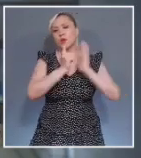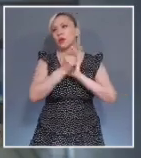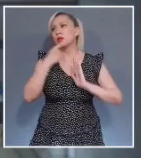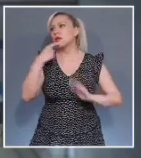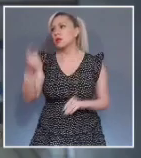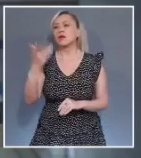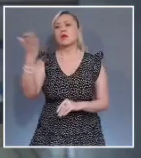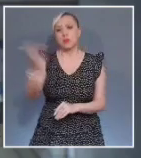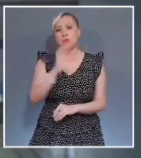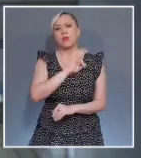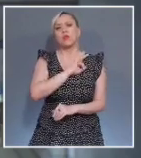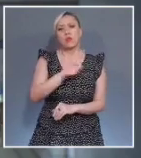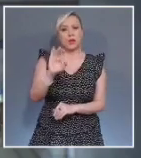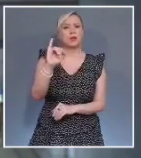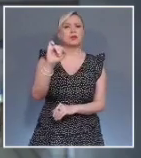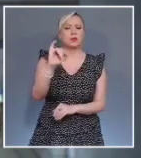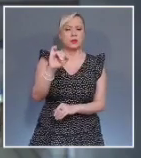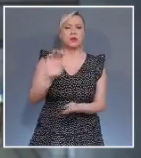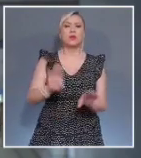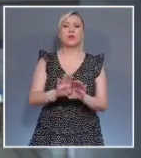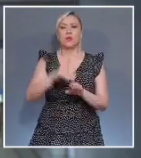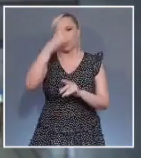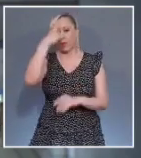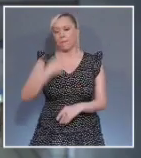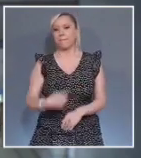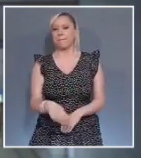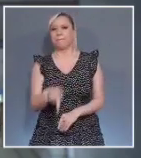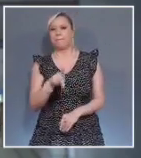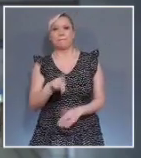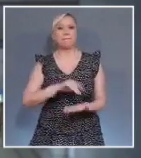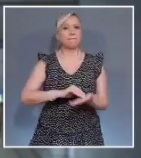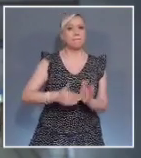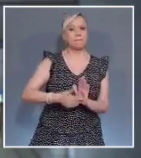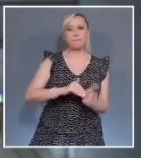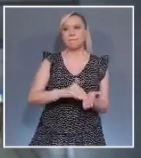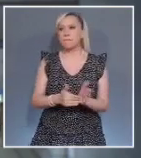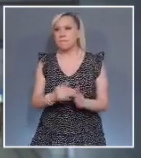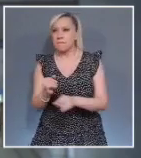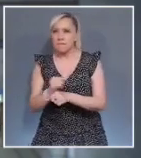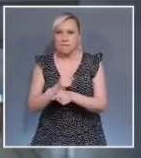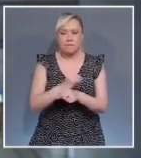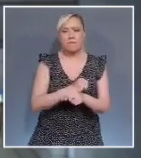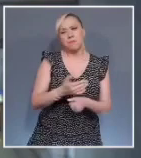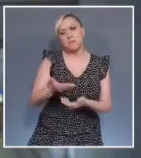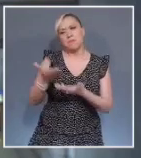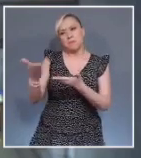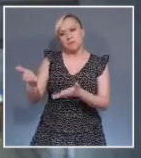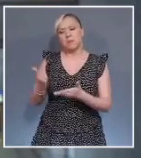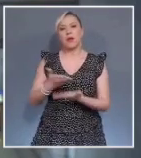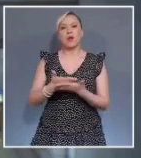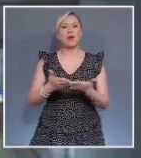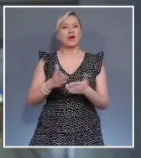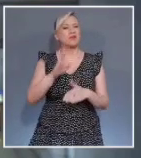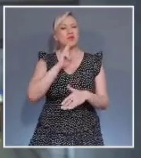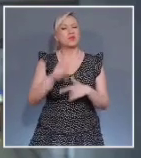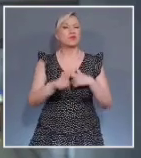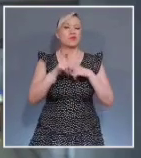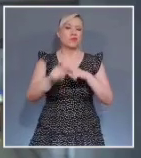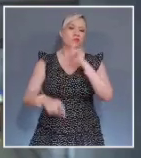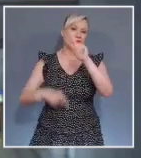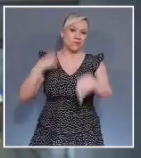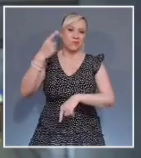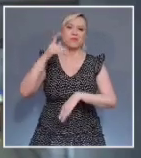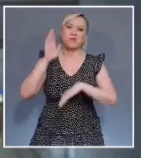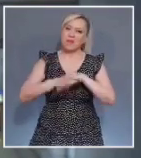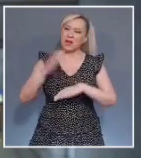operaciones encubiertas y de usuarios simulados. El Pleno de la Corte continuará con el estudio de este asunto en la próxima sesión pública. Poder